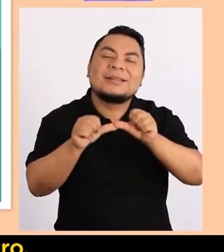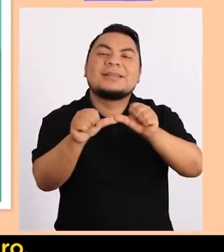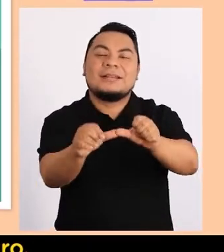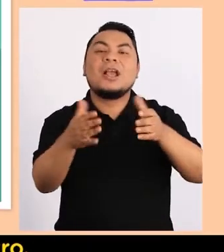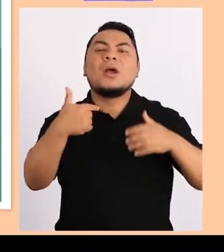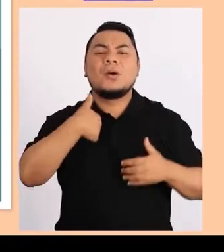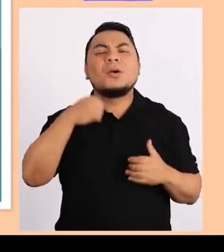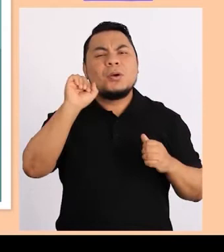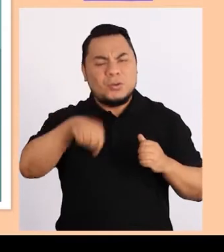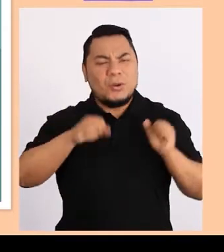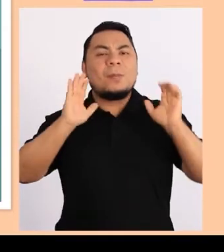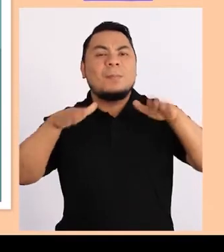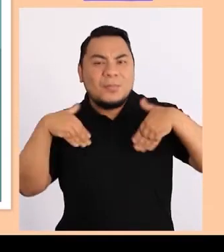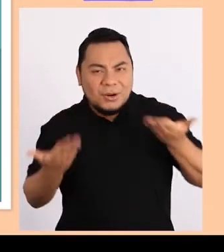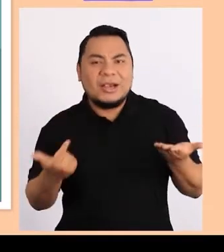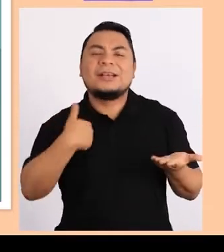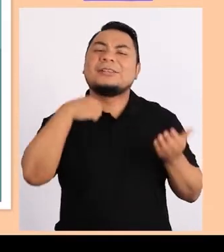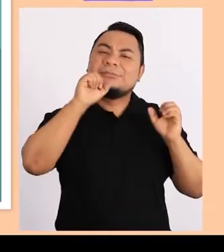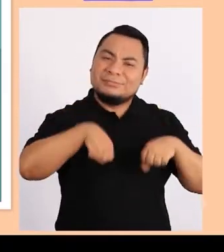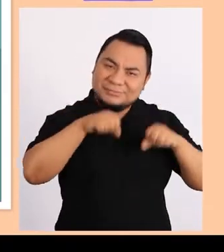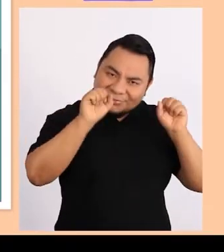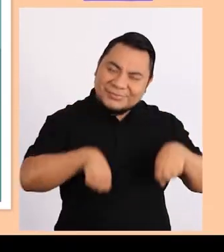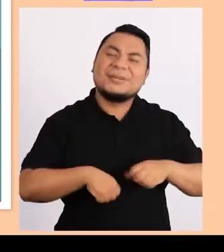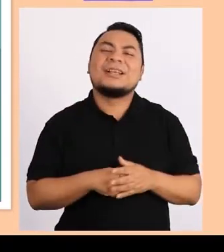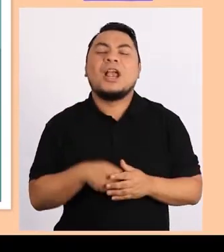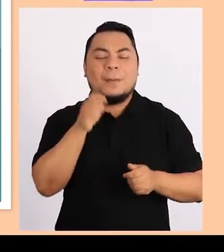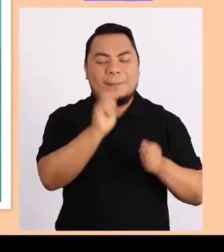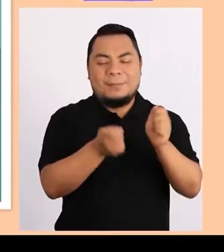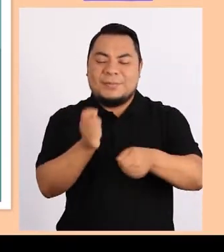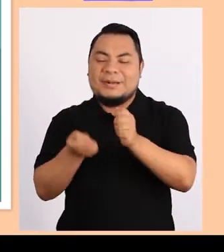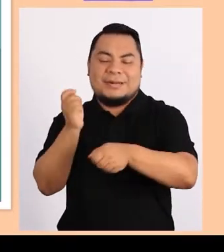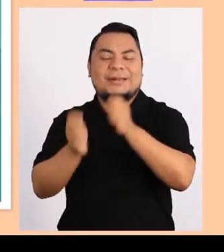arrastro, yo puedo.